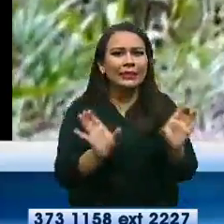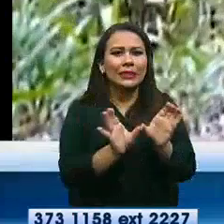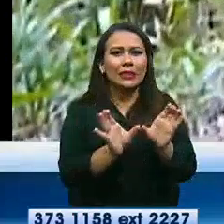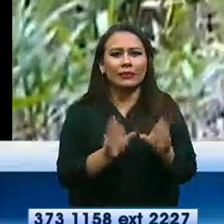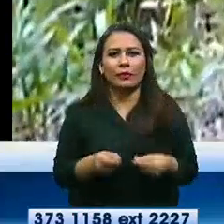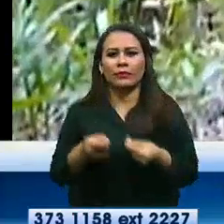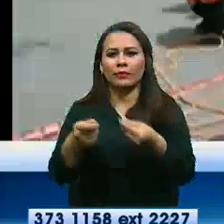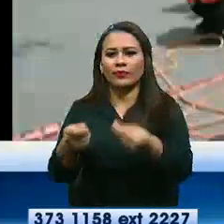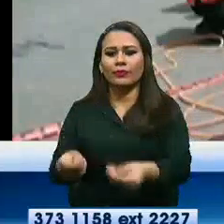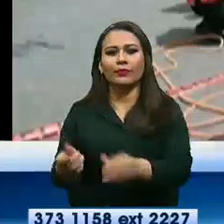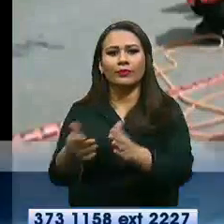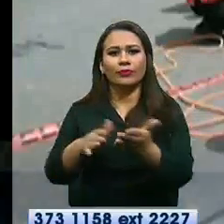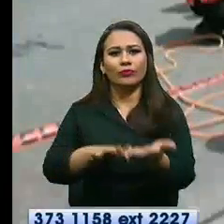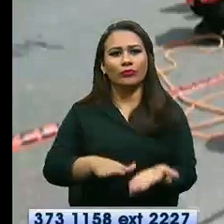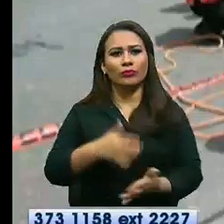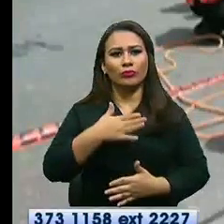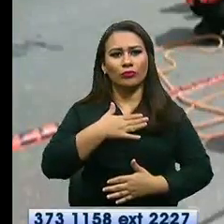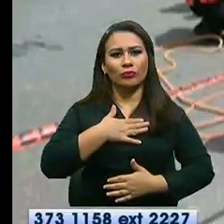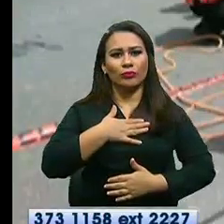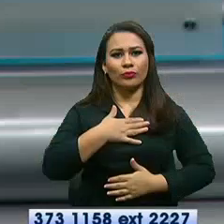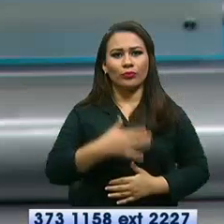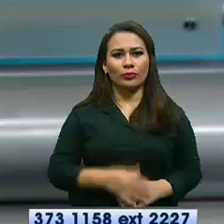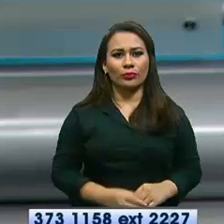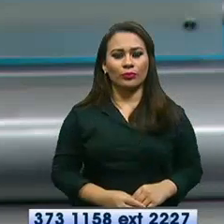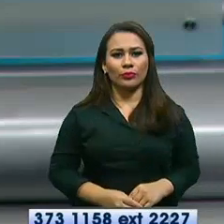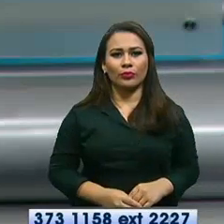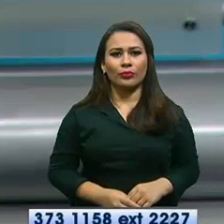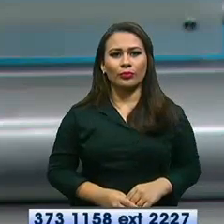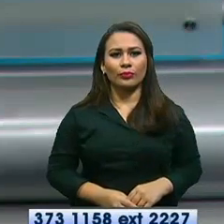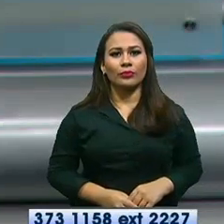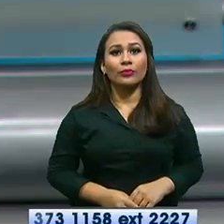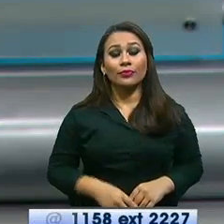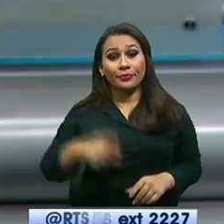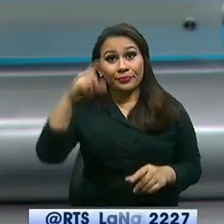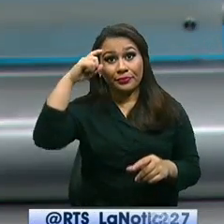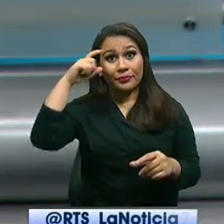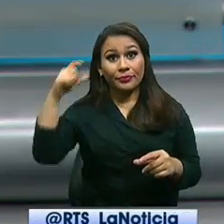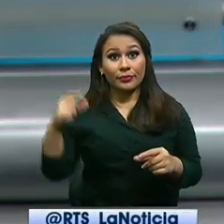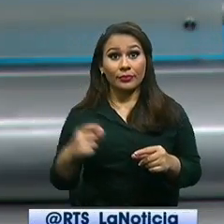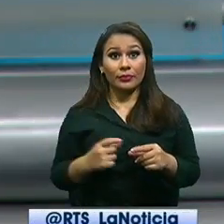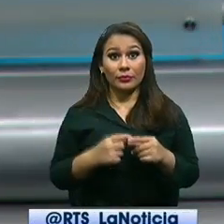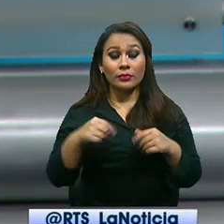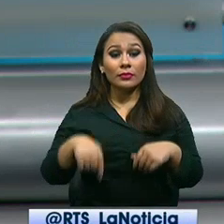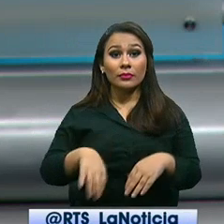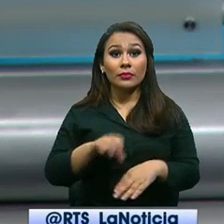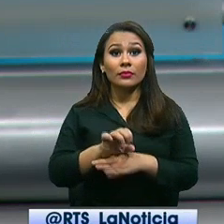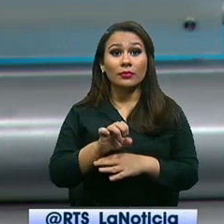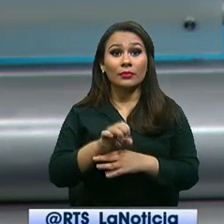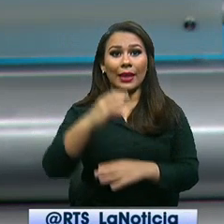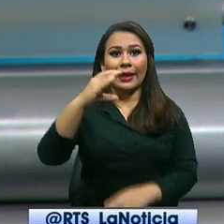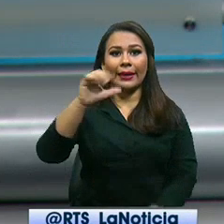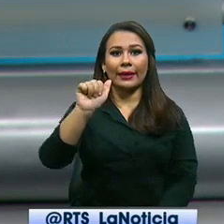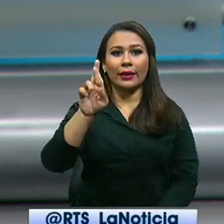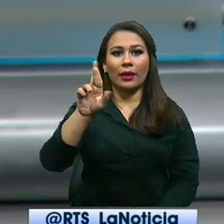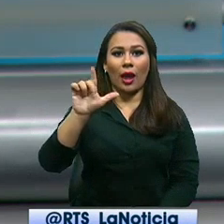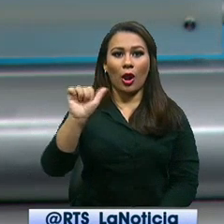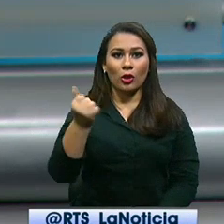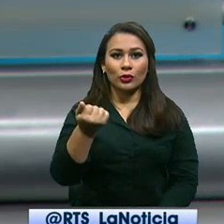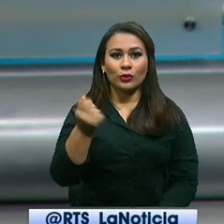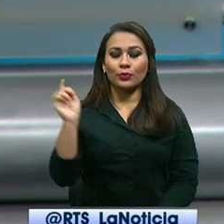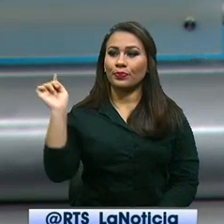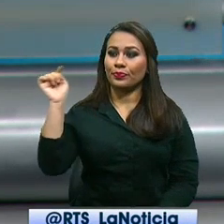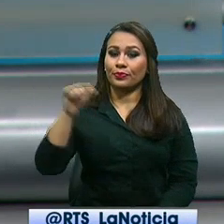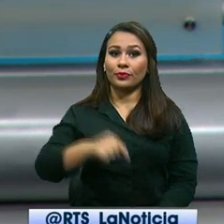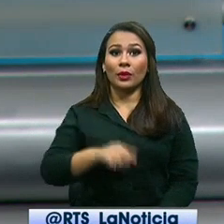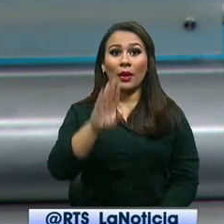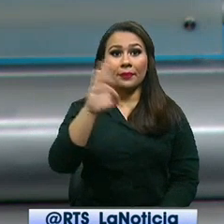En Quito informó Adriana Rojas. El fiscal general del Estado, Carlos Baca Mancheno, a su llegada de Brasil, dio a